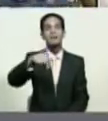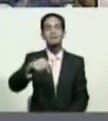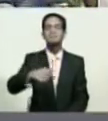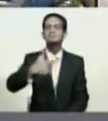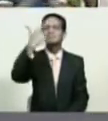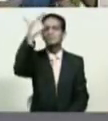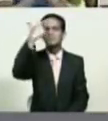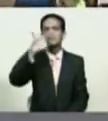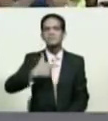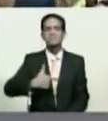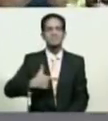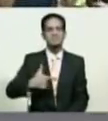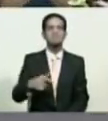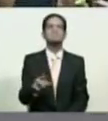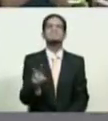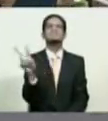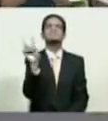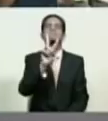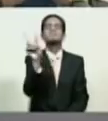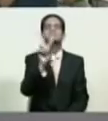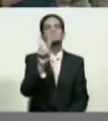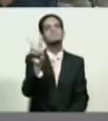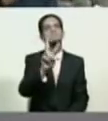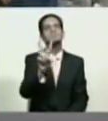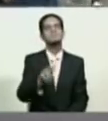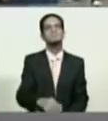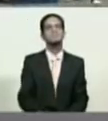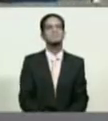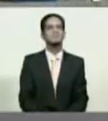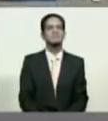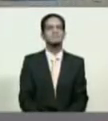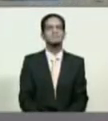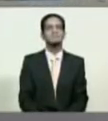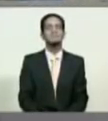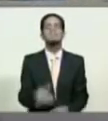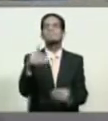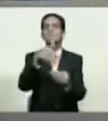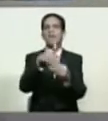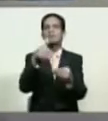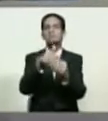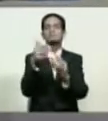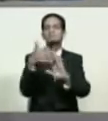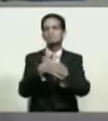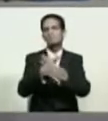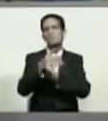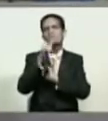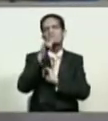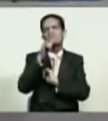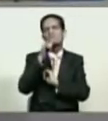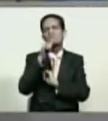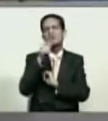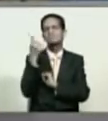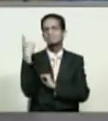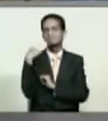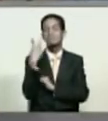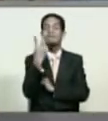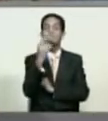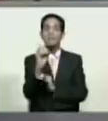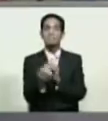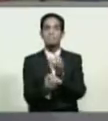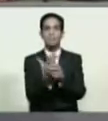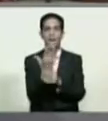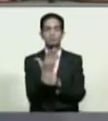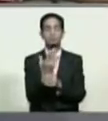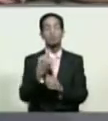Somos Venezuela post elecciones presidenciales del 20 de mayo. Hemos terminado reunión